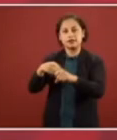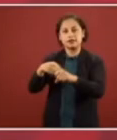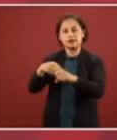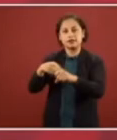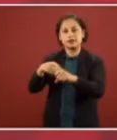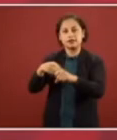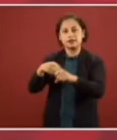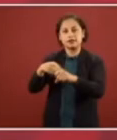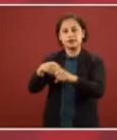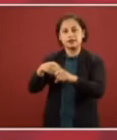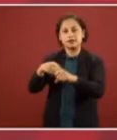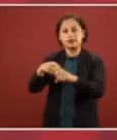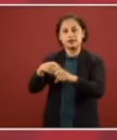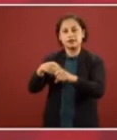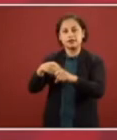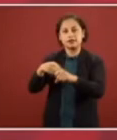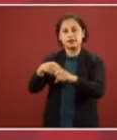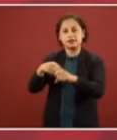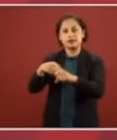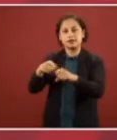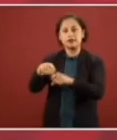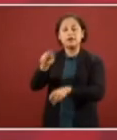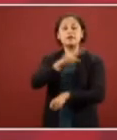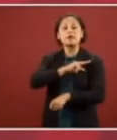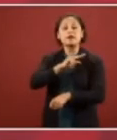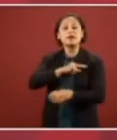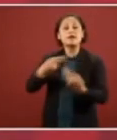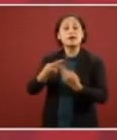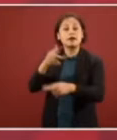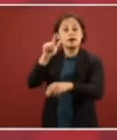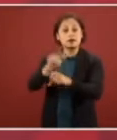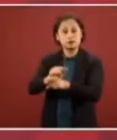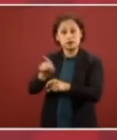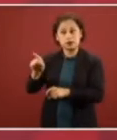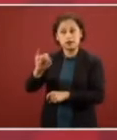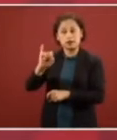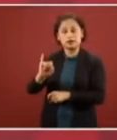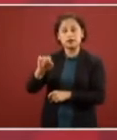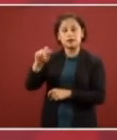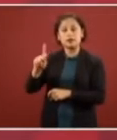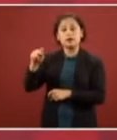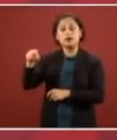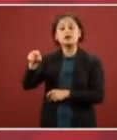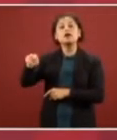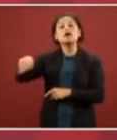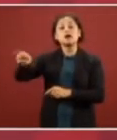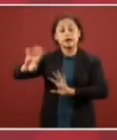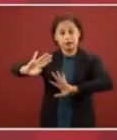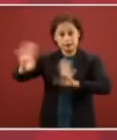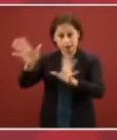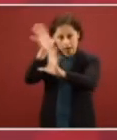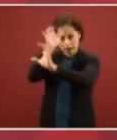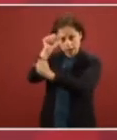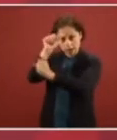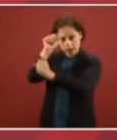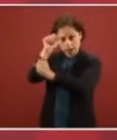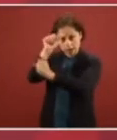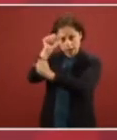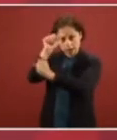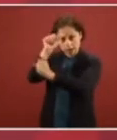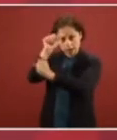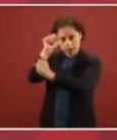participating and we've already signed the first agreement para el desarrollo de la infraestructura en el país